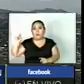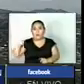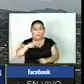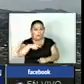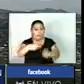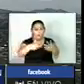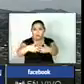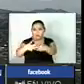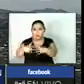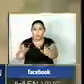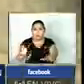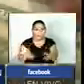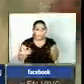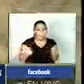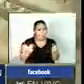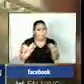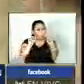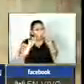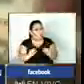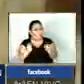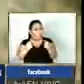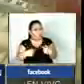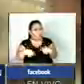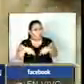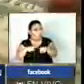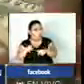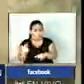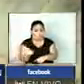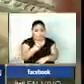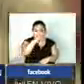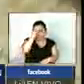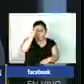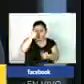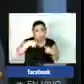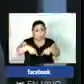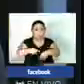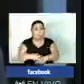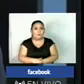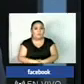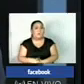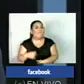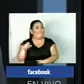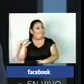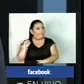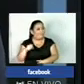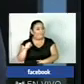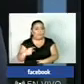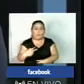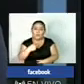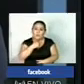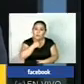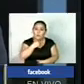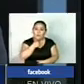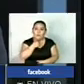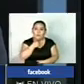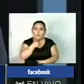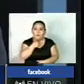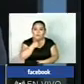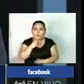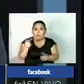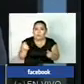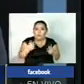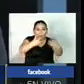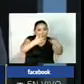tienen liquidez para subsistir y mantener a sus empleados Sumamente difícil o sea si no hay